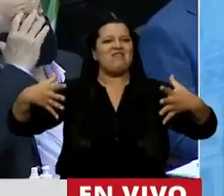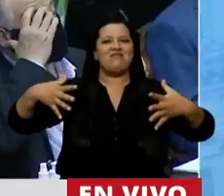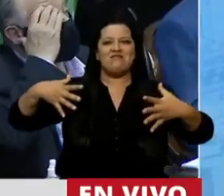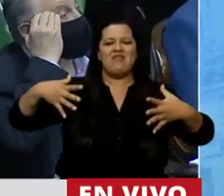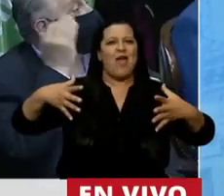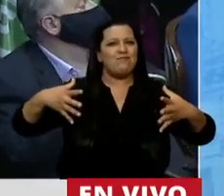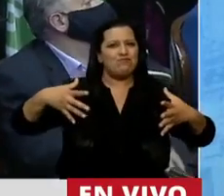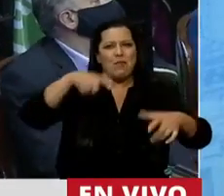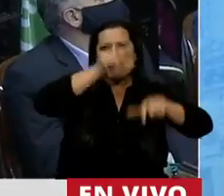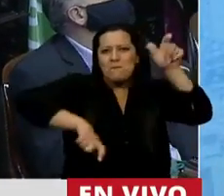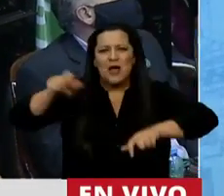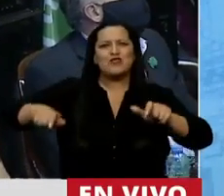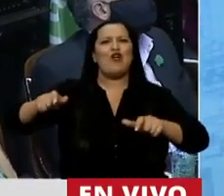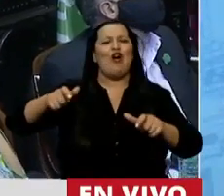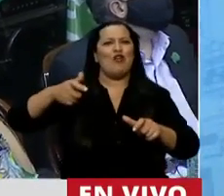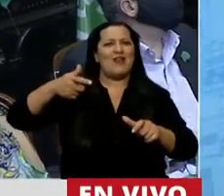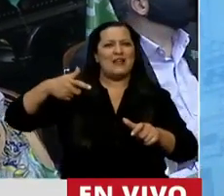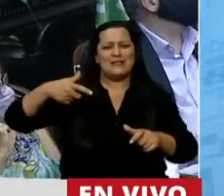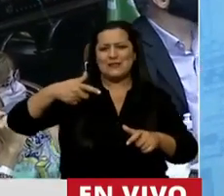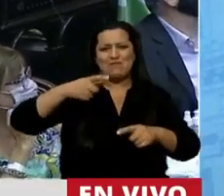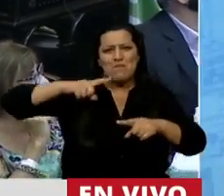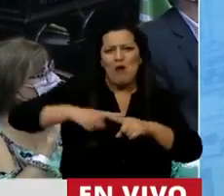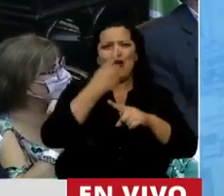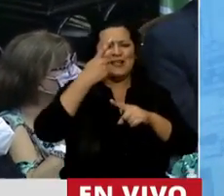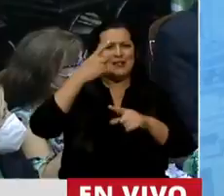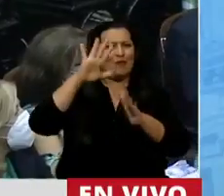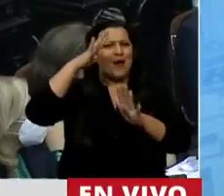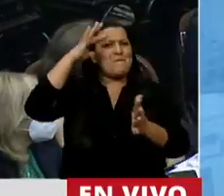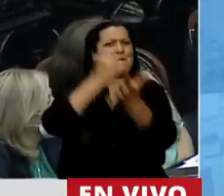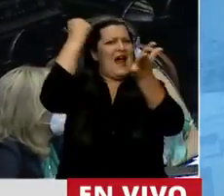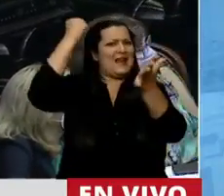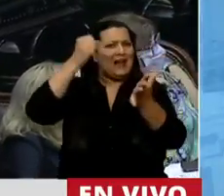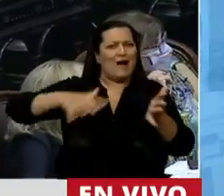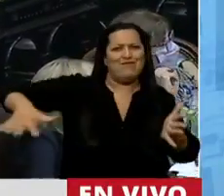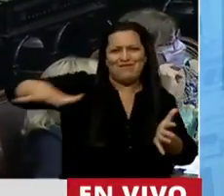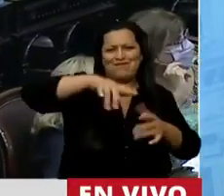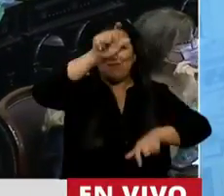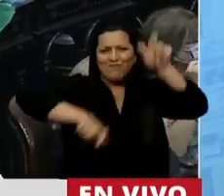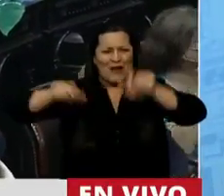e histórico que está hoy ahí en la calle. Yo quiero decirles algo